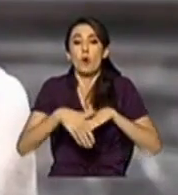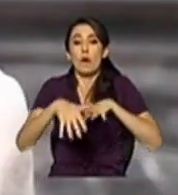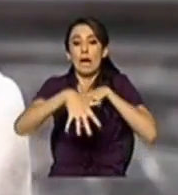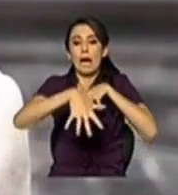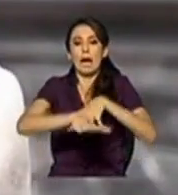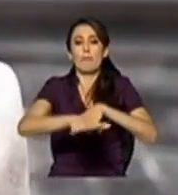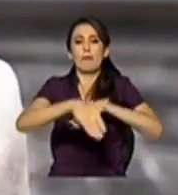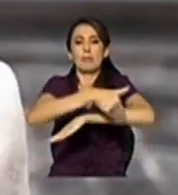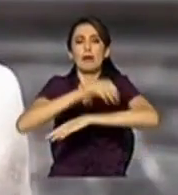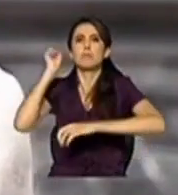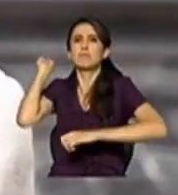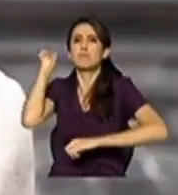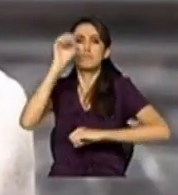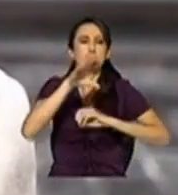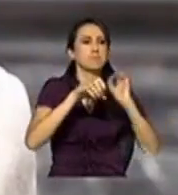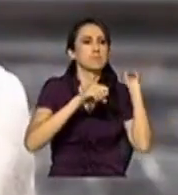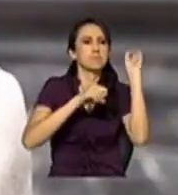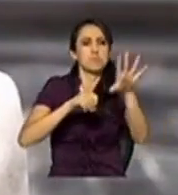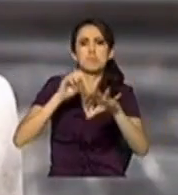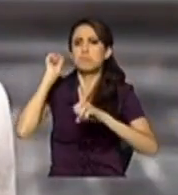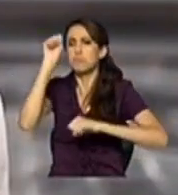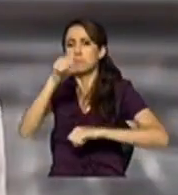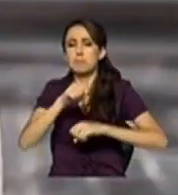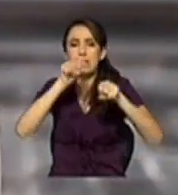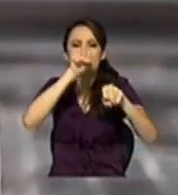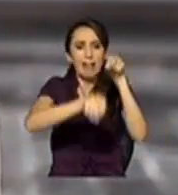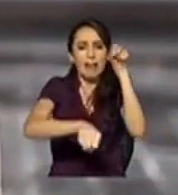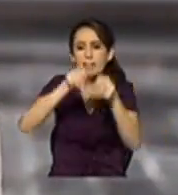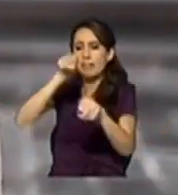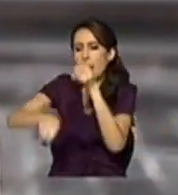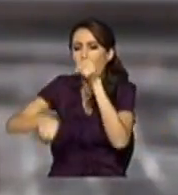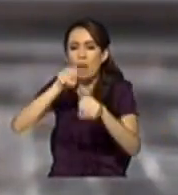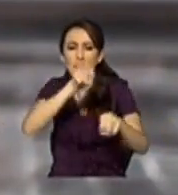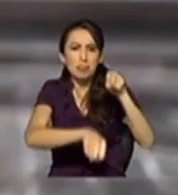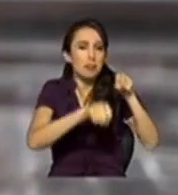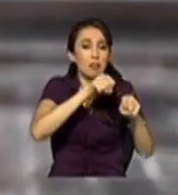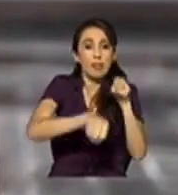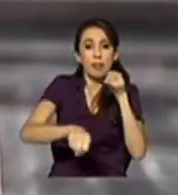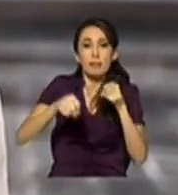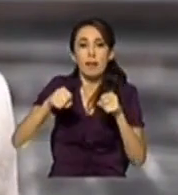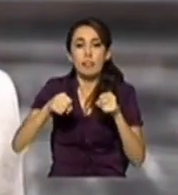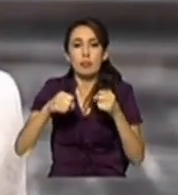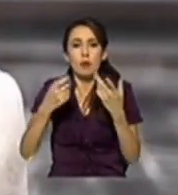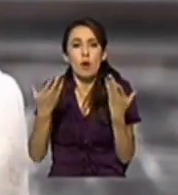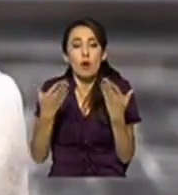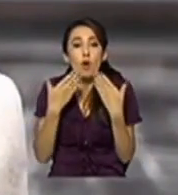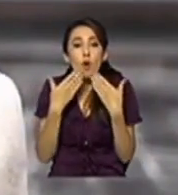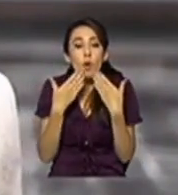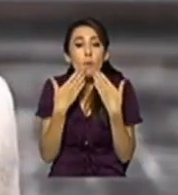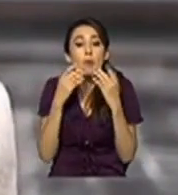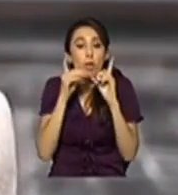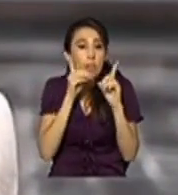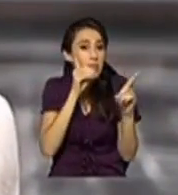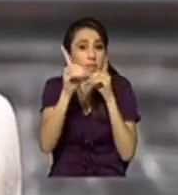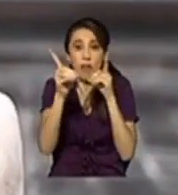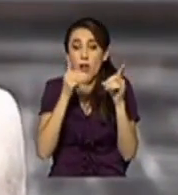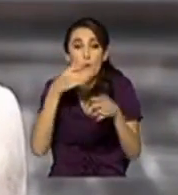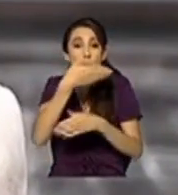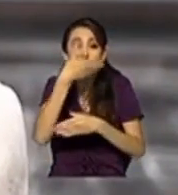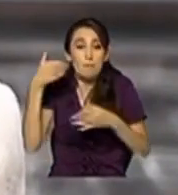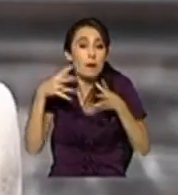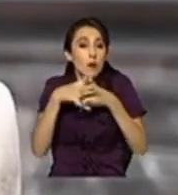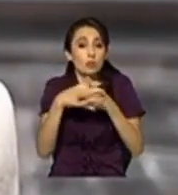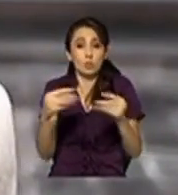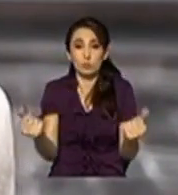frente, tirándonos piedras, destruyendo la propiedad privada, destruyendo la propiedad pública, cuando lo podemos hacer a través